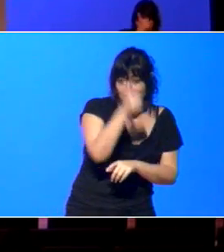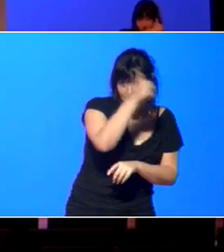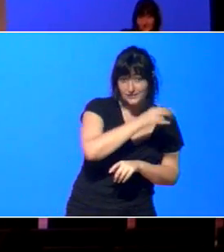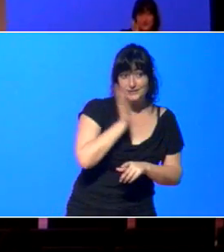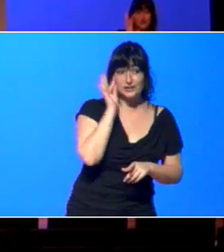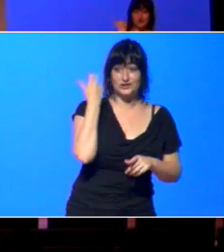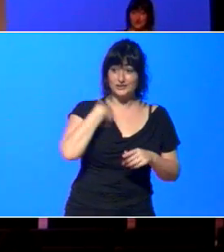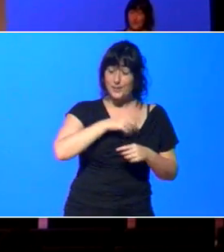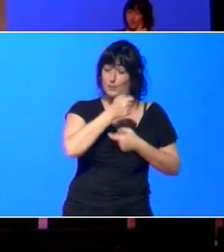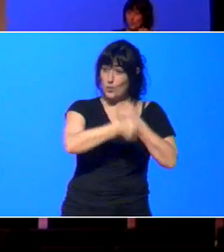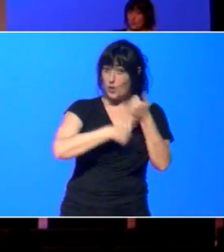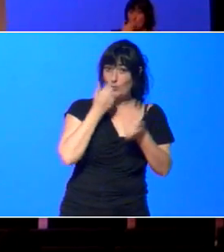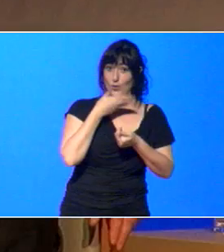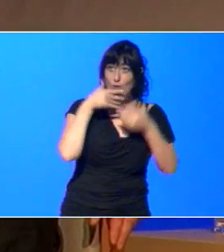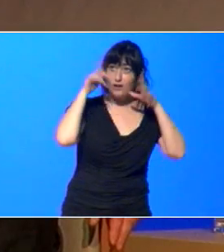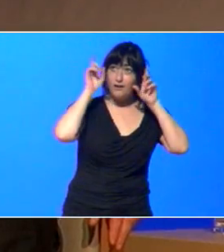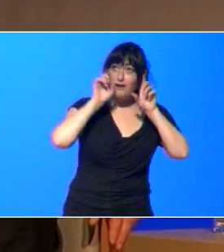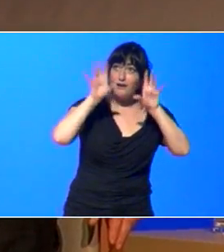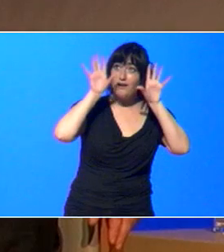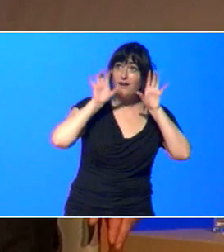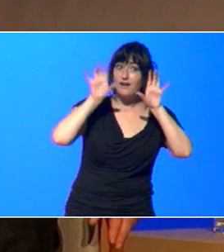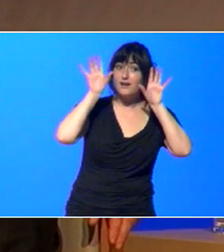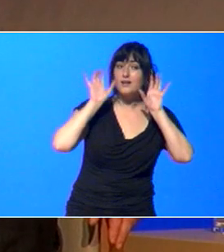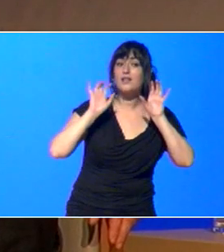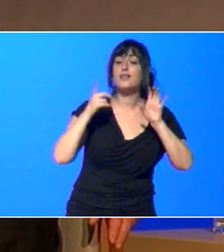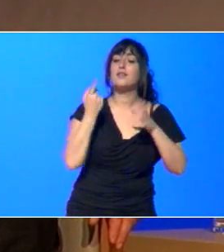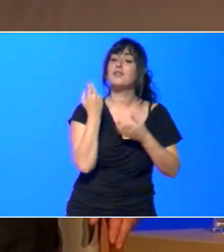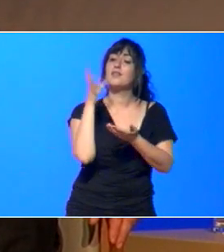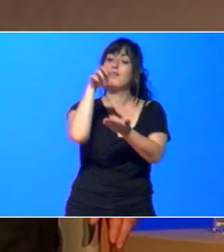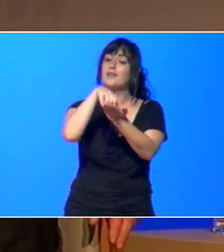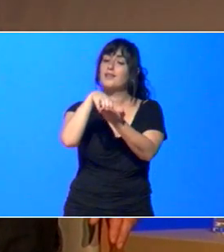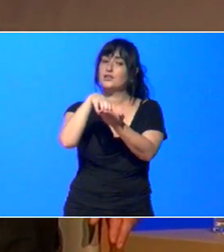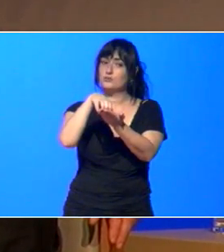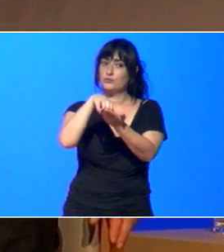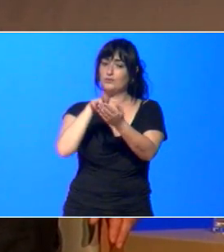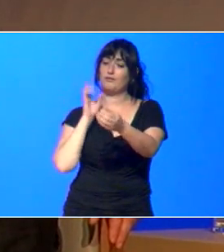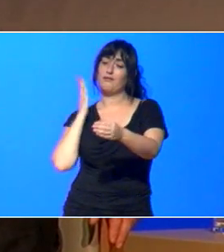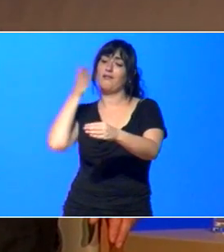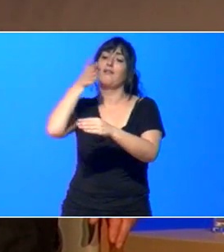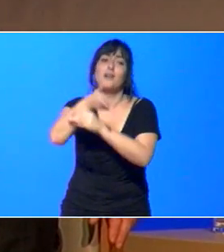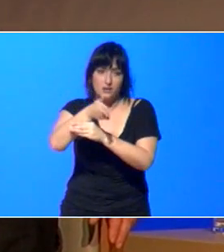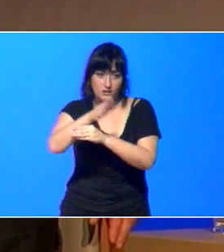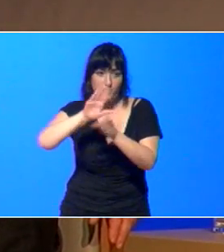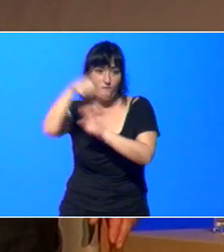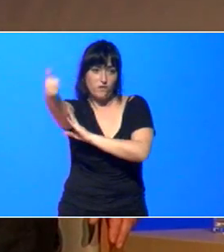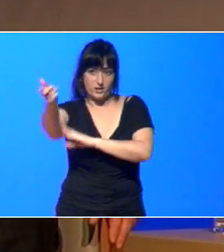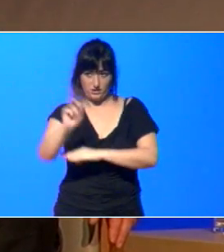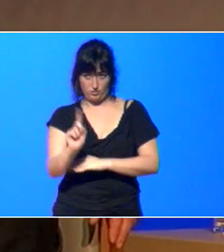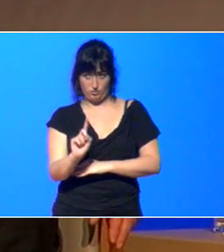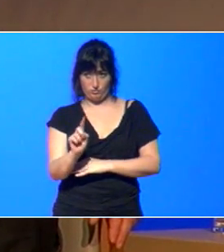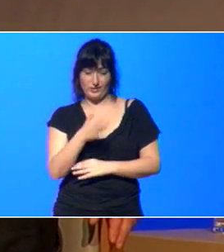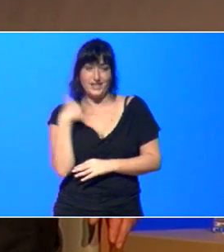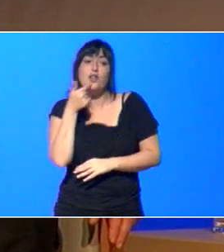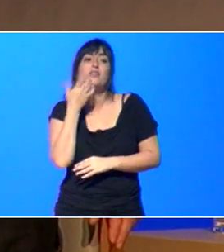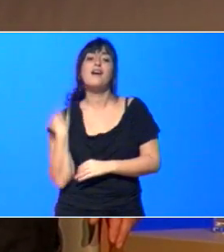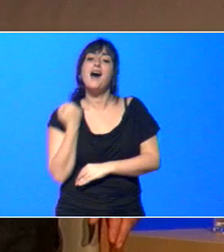empiezan a educar estén incluidos, tienen que ir al centro, no estar fuera del centro. Es decir, el apoyo tiene que